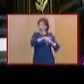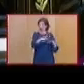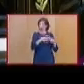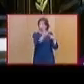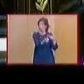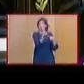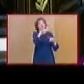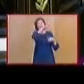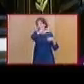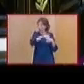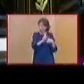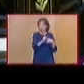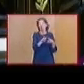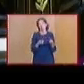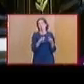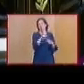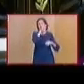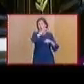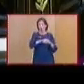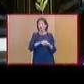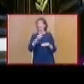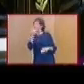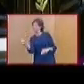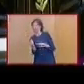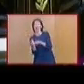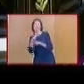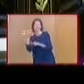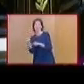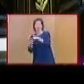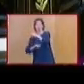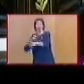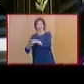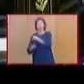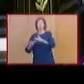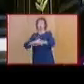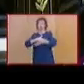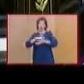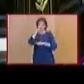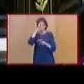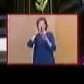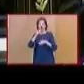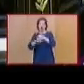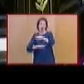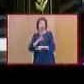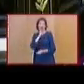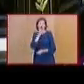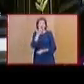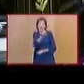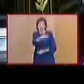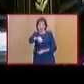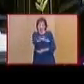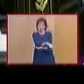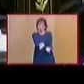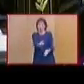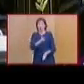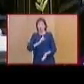aspectos del REF que son mejorables. Y para ello el Gobierno, pues, lógicamente, si tenemos la confianza de esta Cámara, acordará